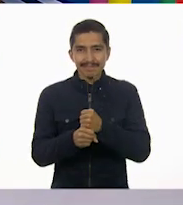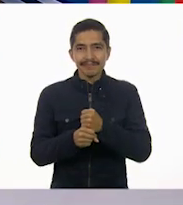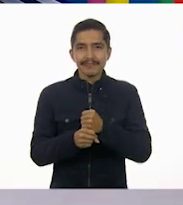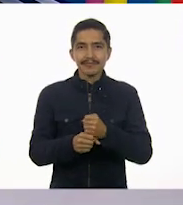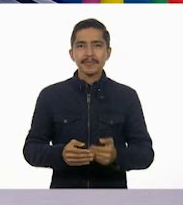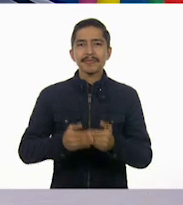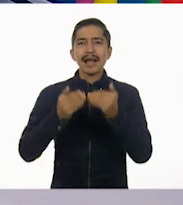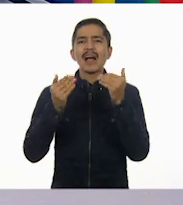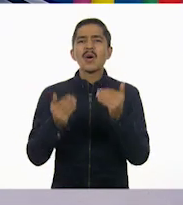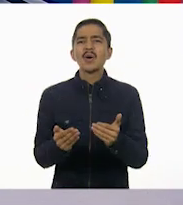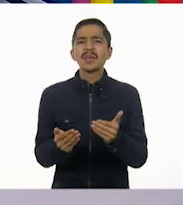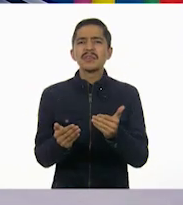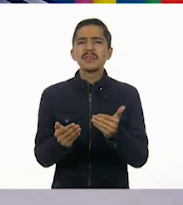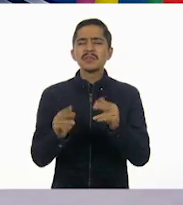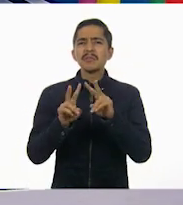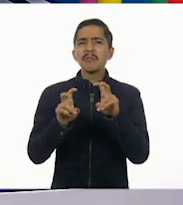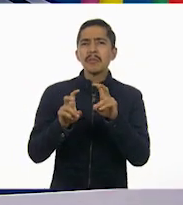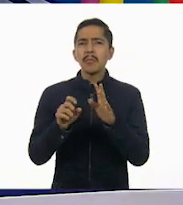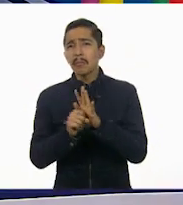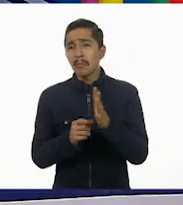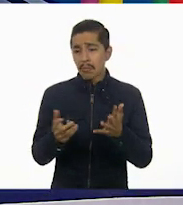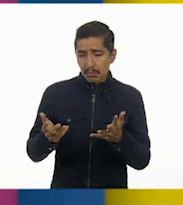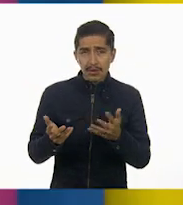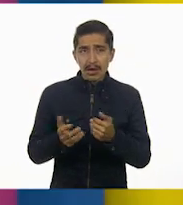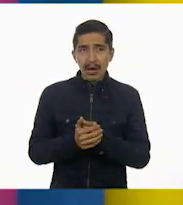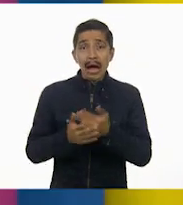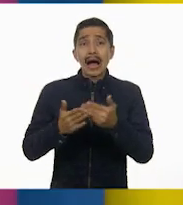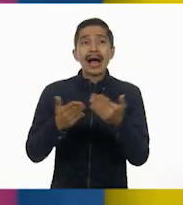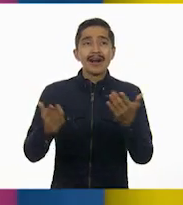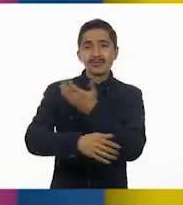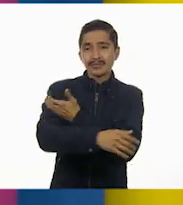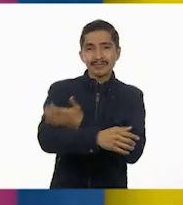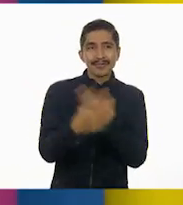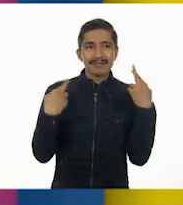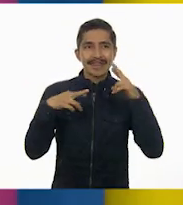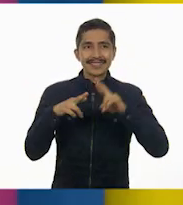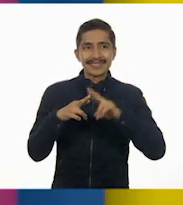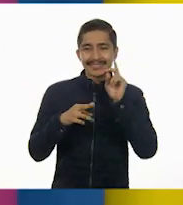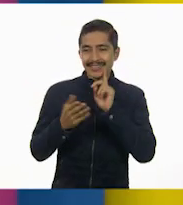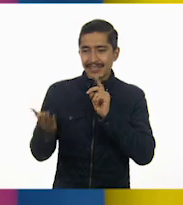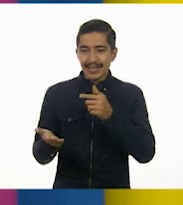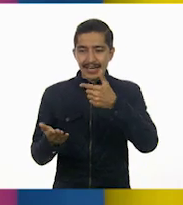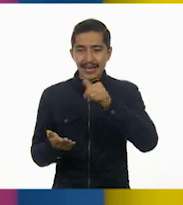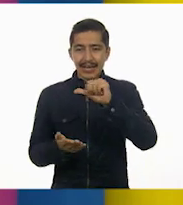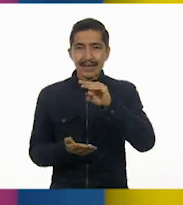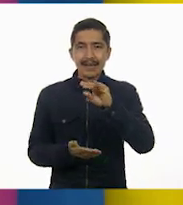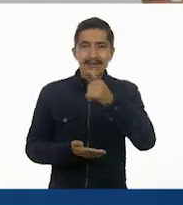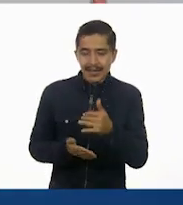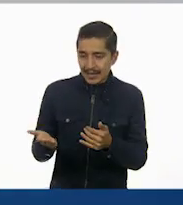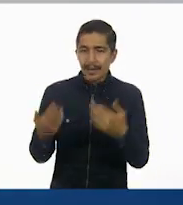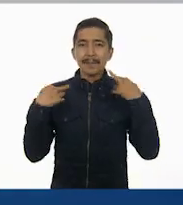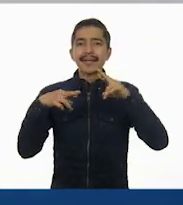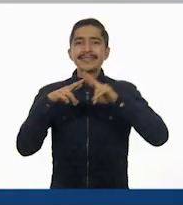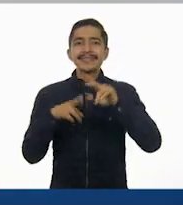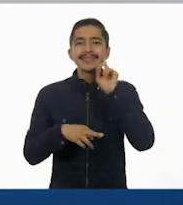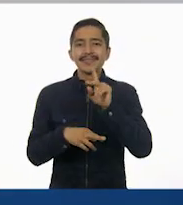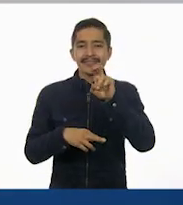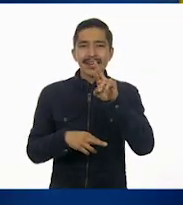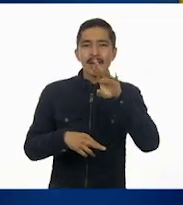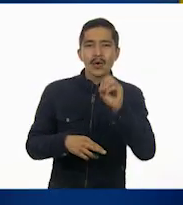va a ser su sesión de... Bueno, pero nos acompañan la maestra Gaby y nos acompaña la maestra